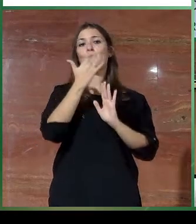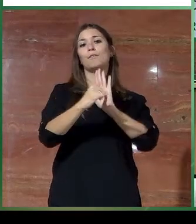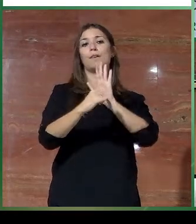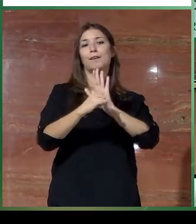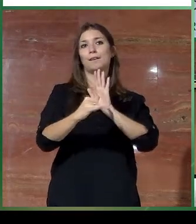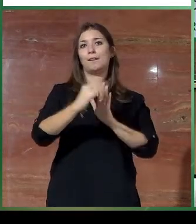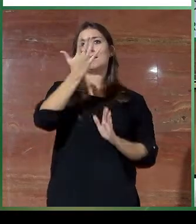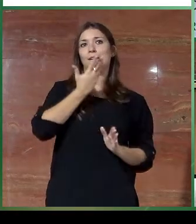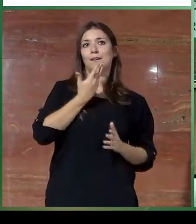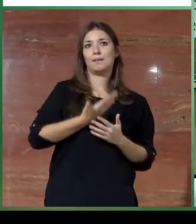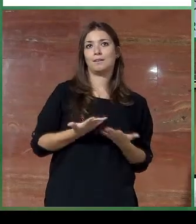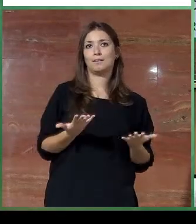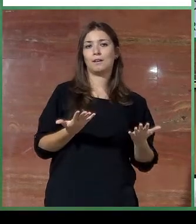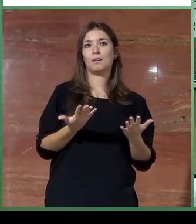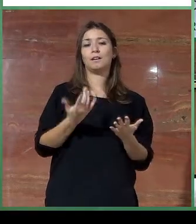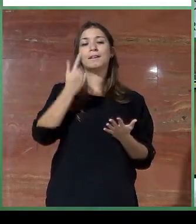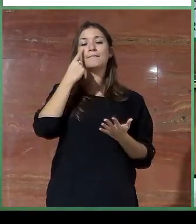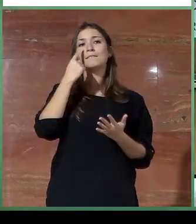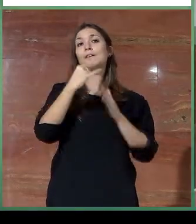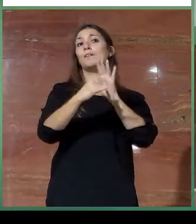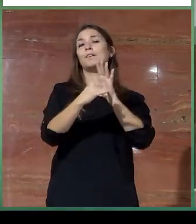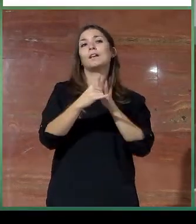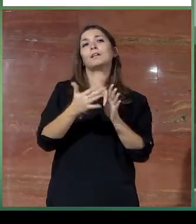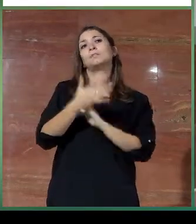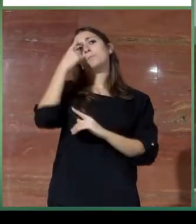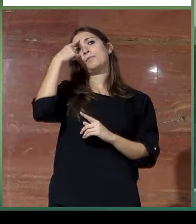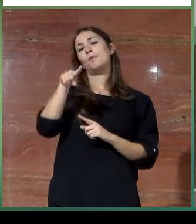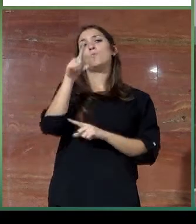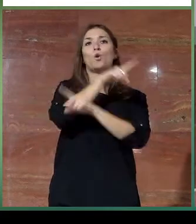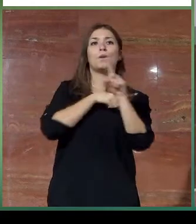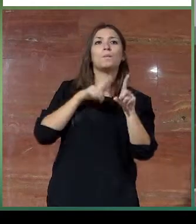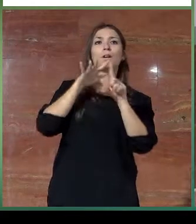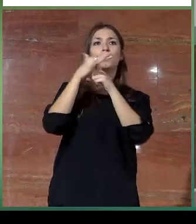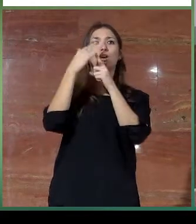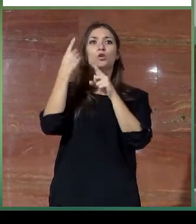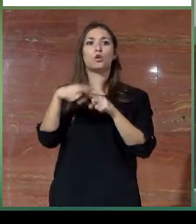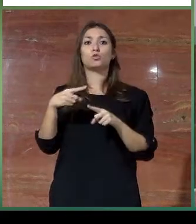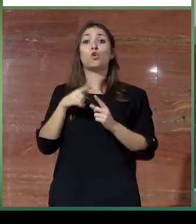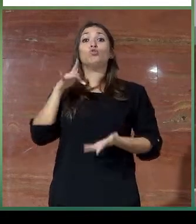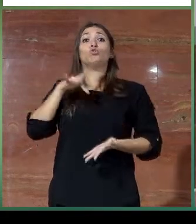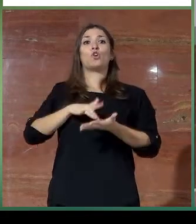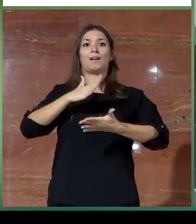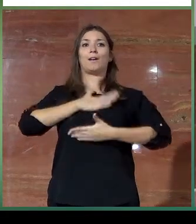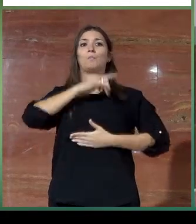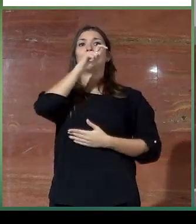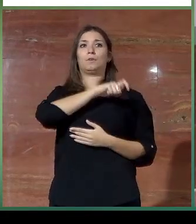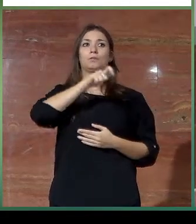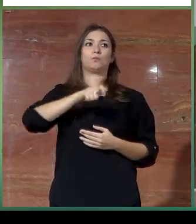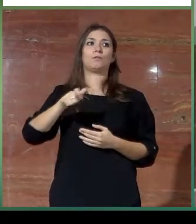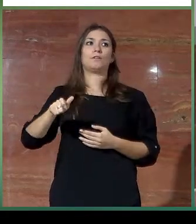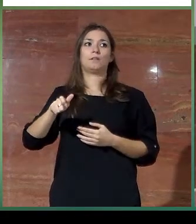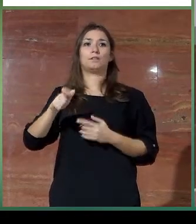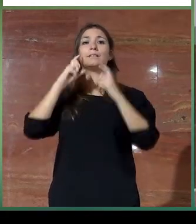aproximación hacia los problemas, las situaciones, las circunstancias que tenemos las personas